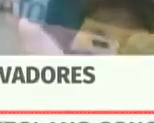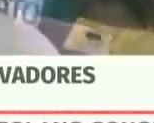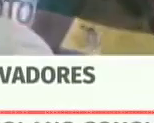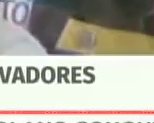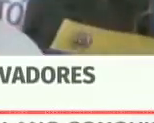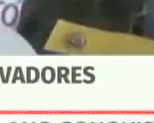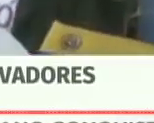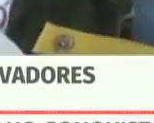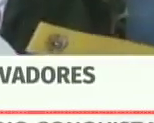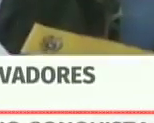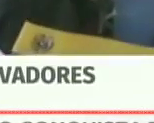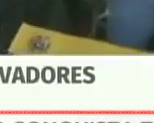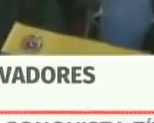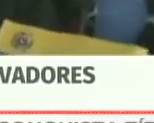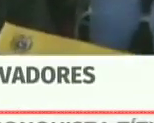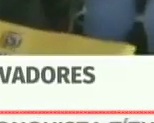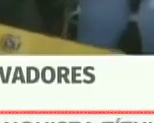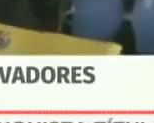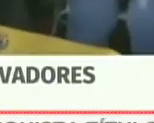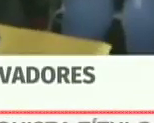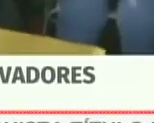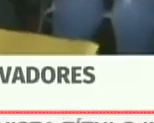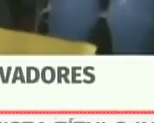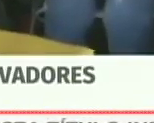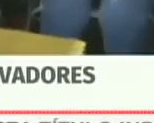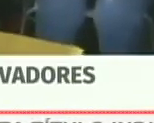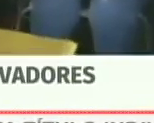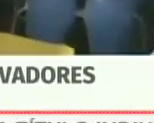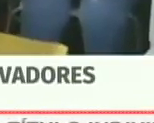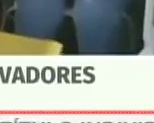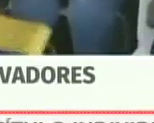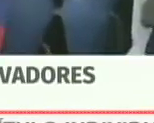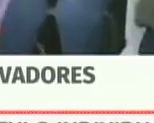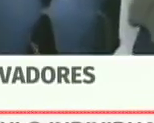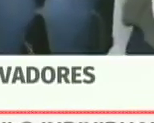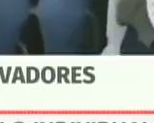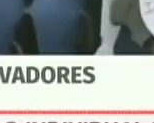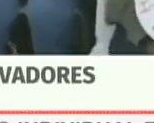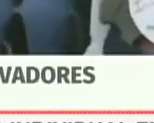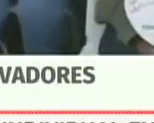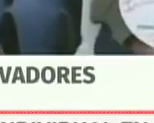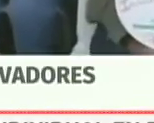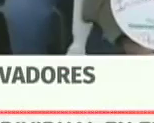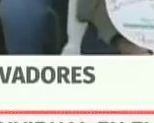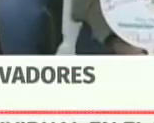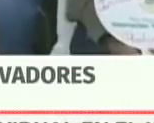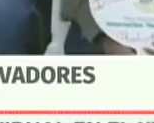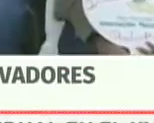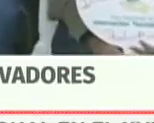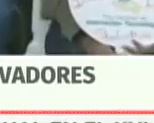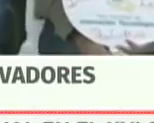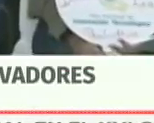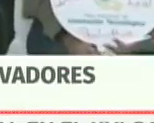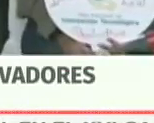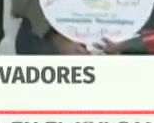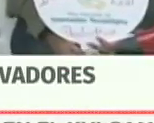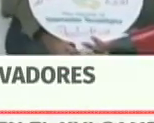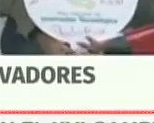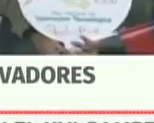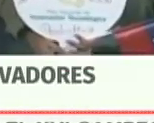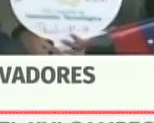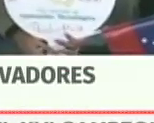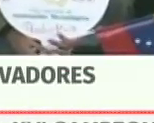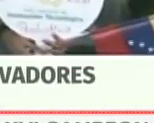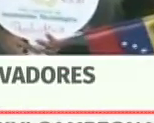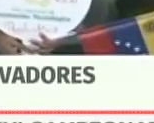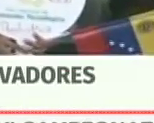motores productivos. También esto como parte de lo que se trabaja en el Consejo Científico científico nacional y la